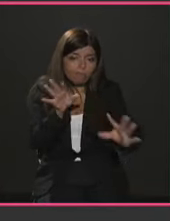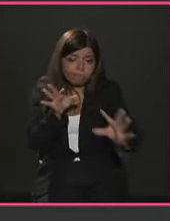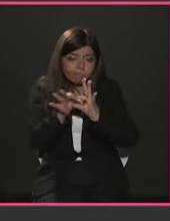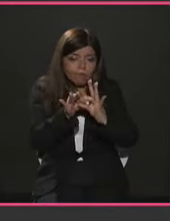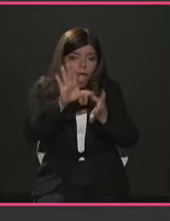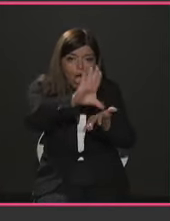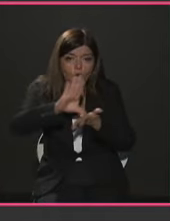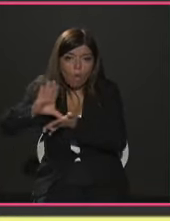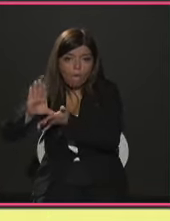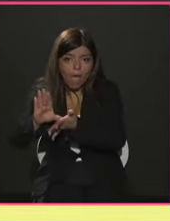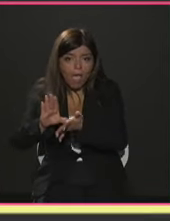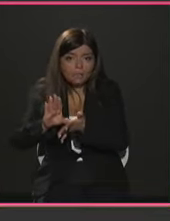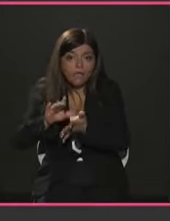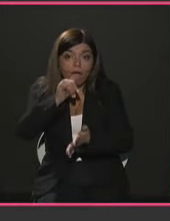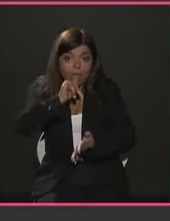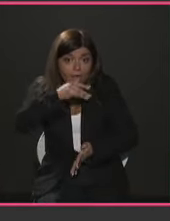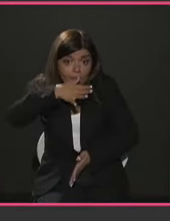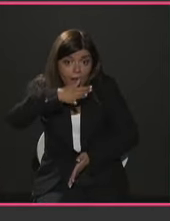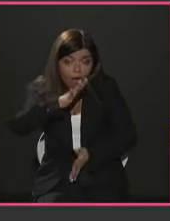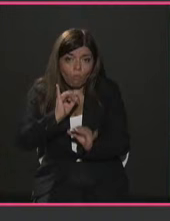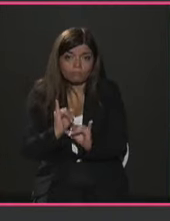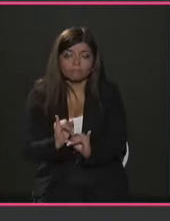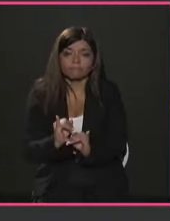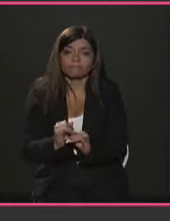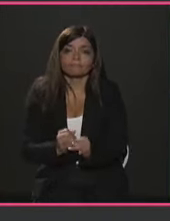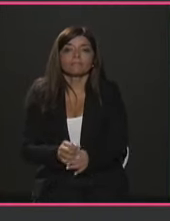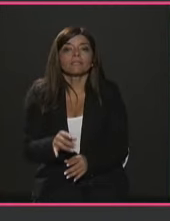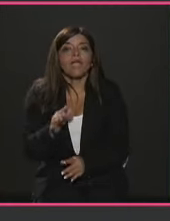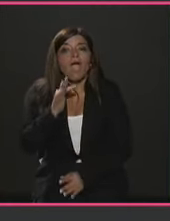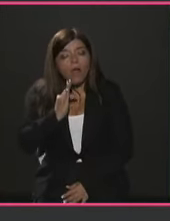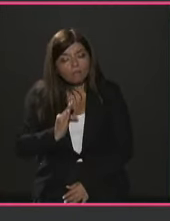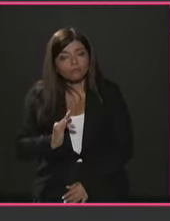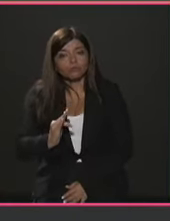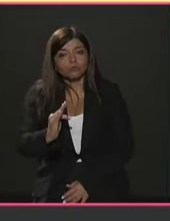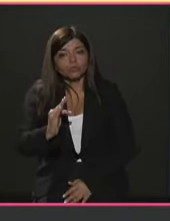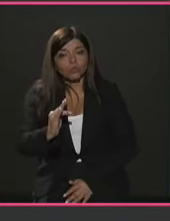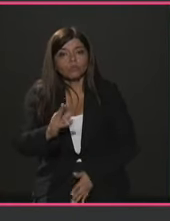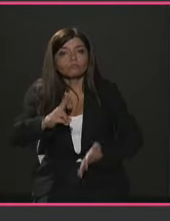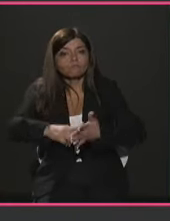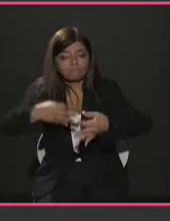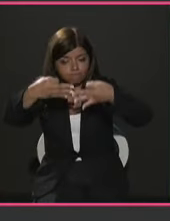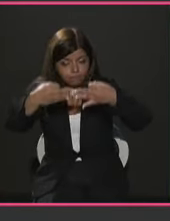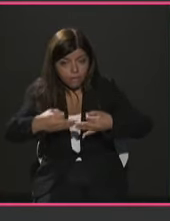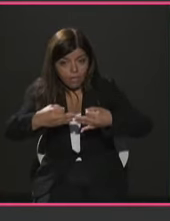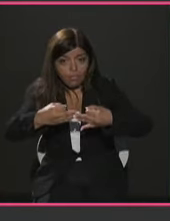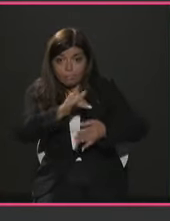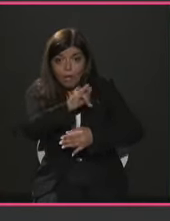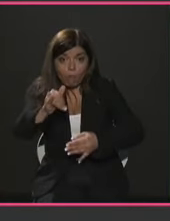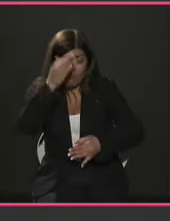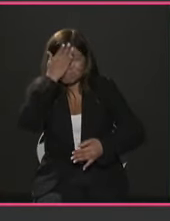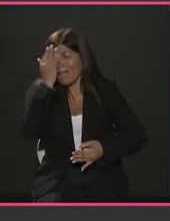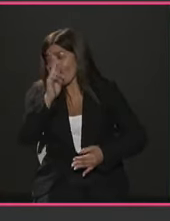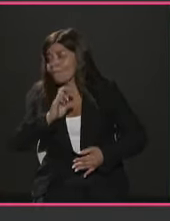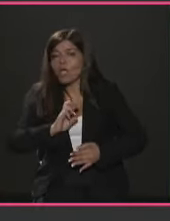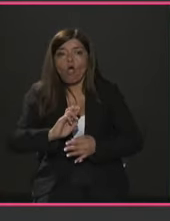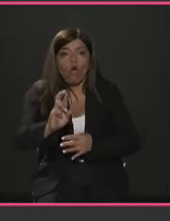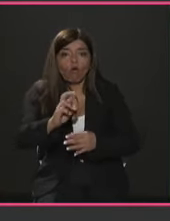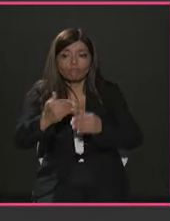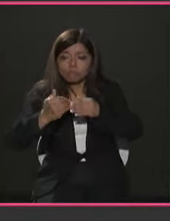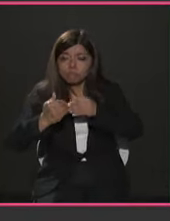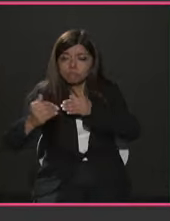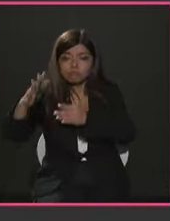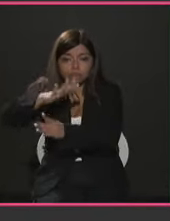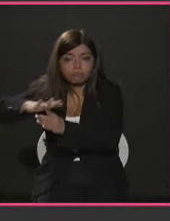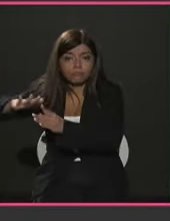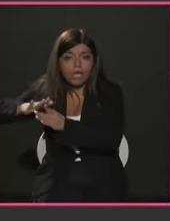este manejo de los países el futuro verdad se va a poner peor para el área del Mediterráneo